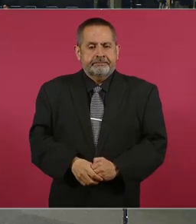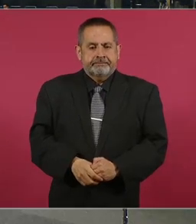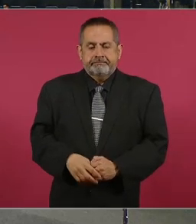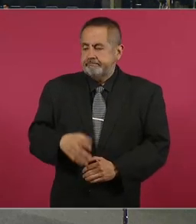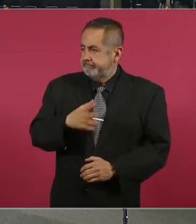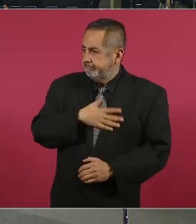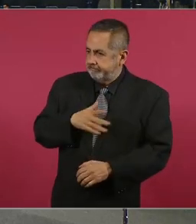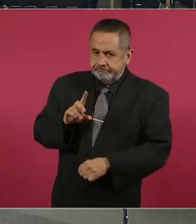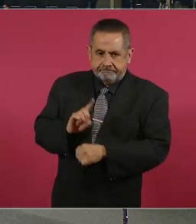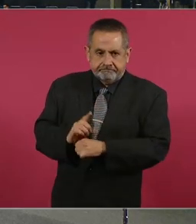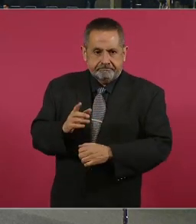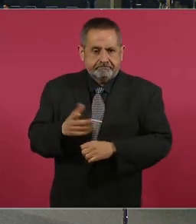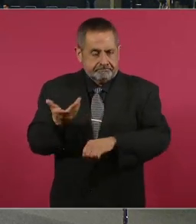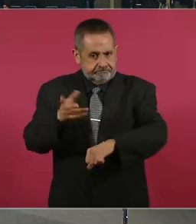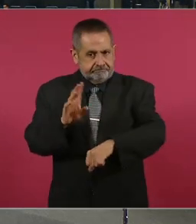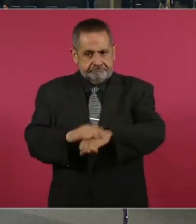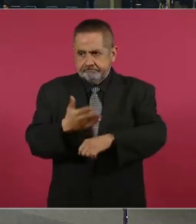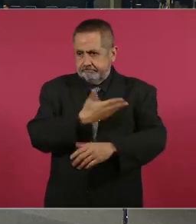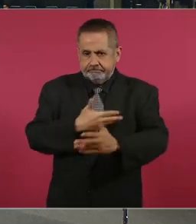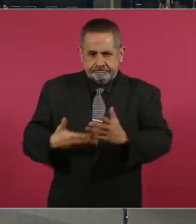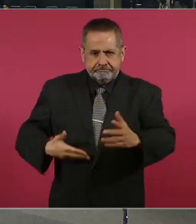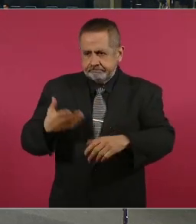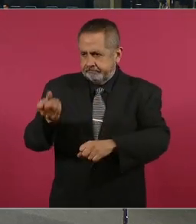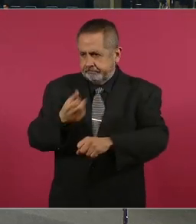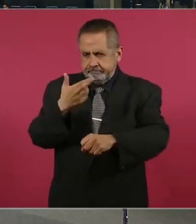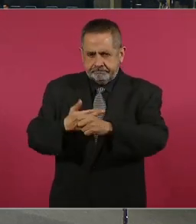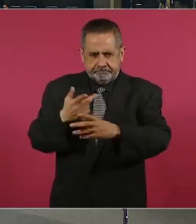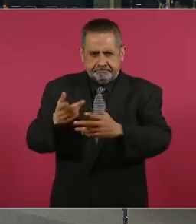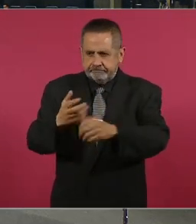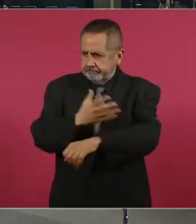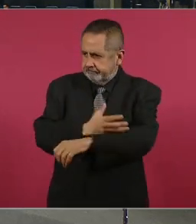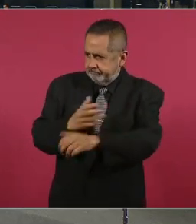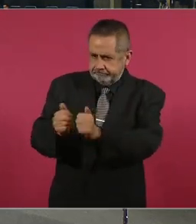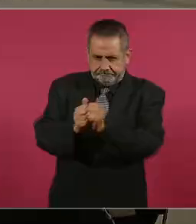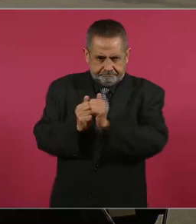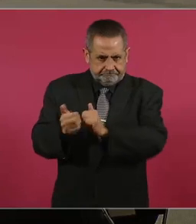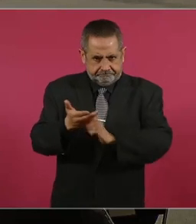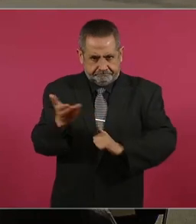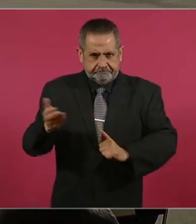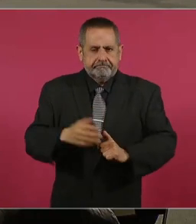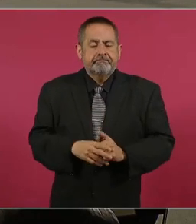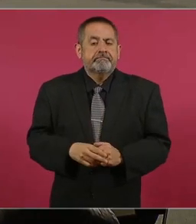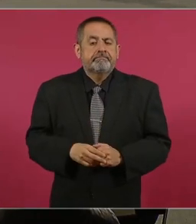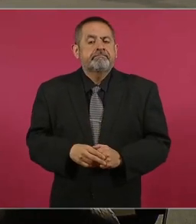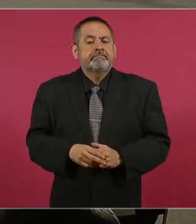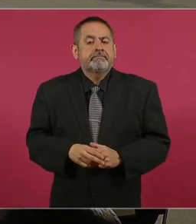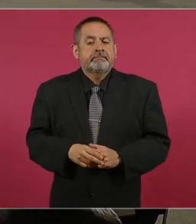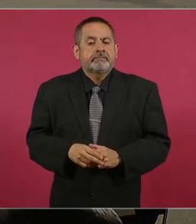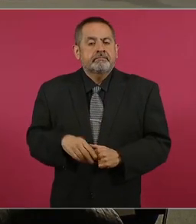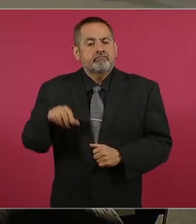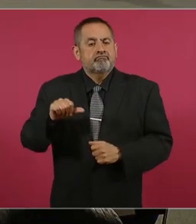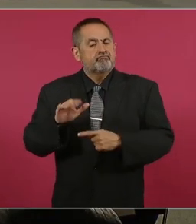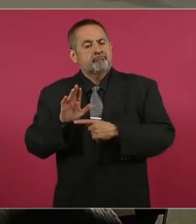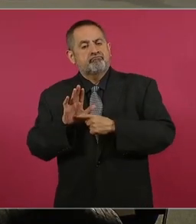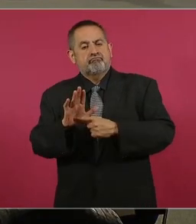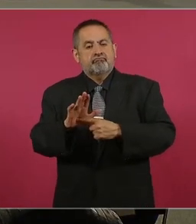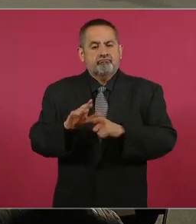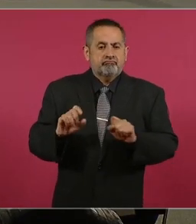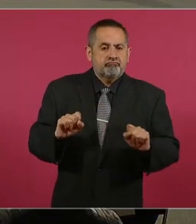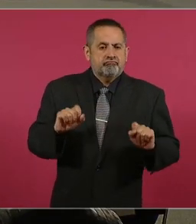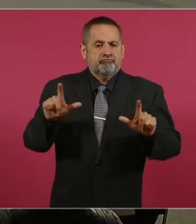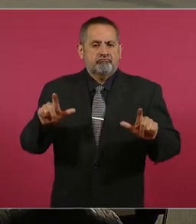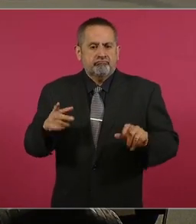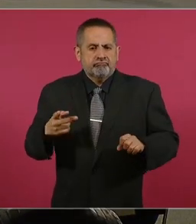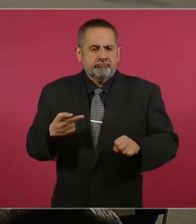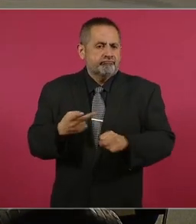Buenos días. Con su permiso, presidente, secretario, colegas. El día de hoy venimos a dar el panorama actual